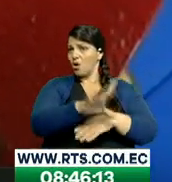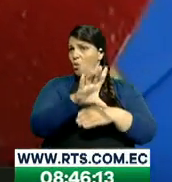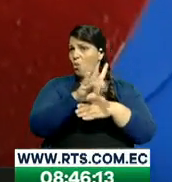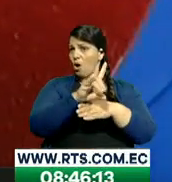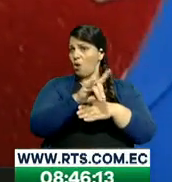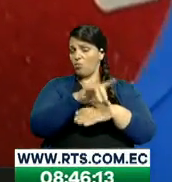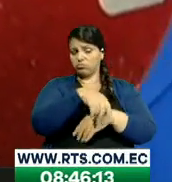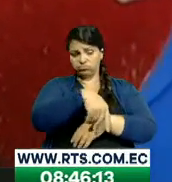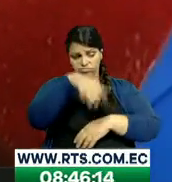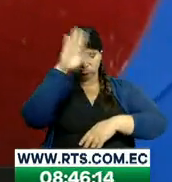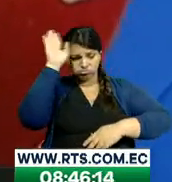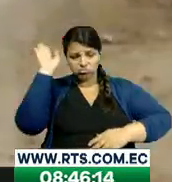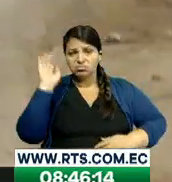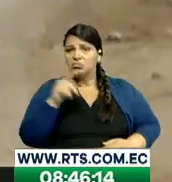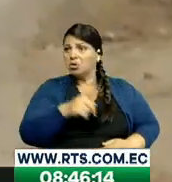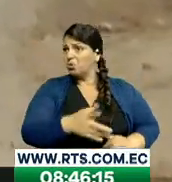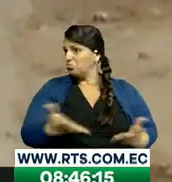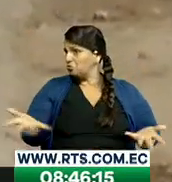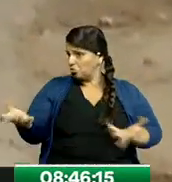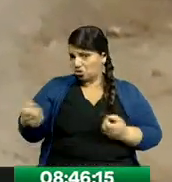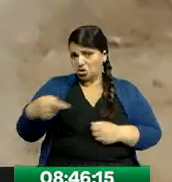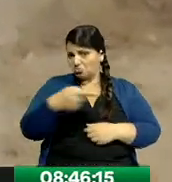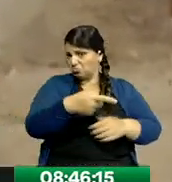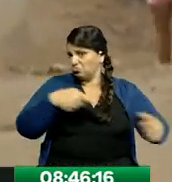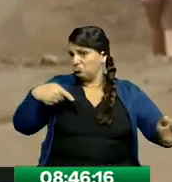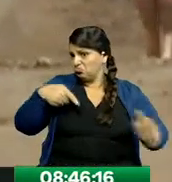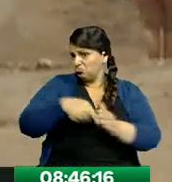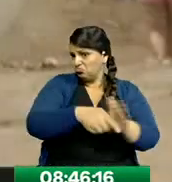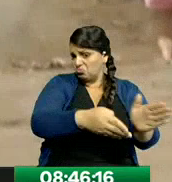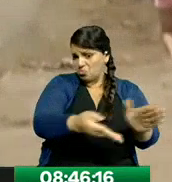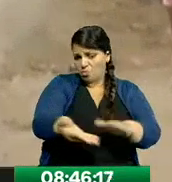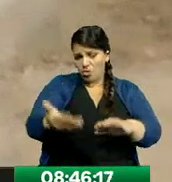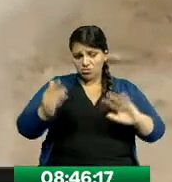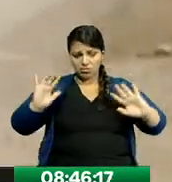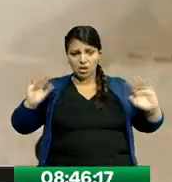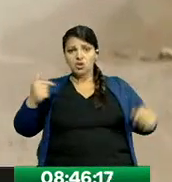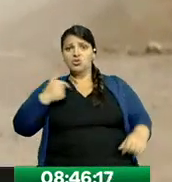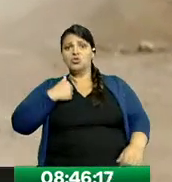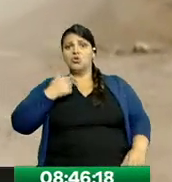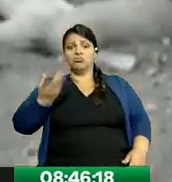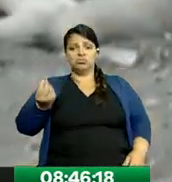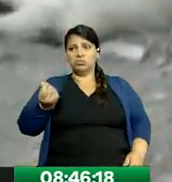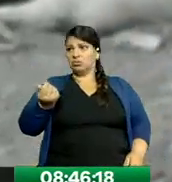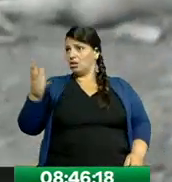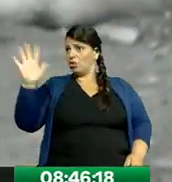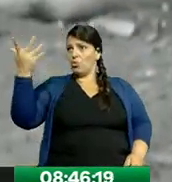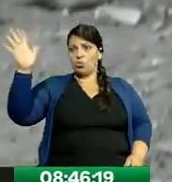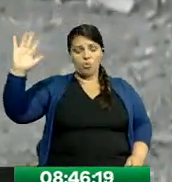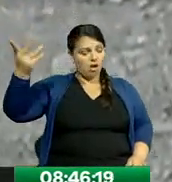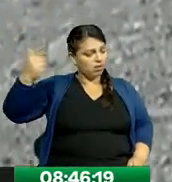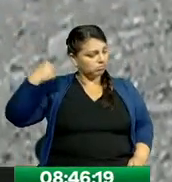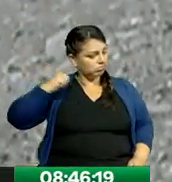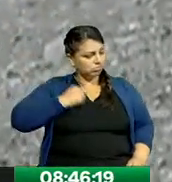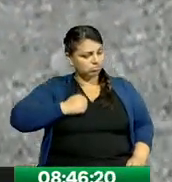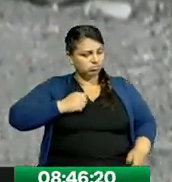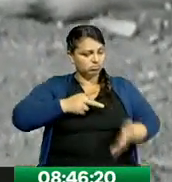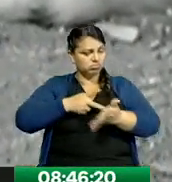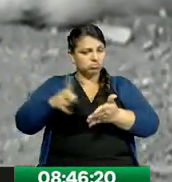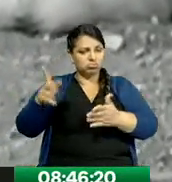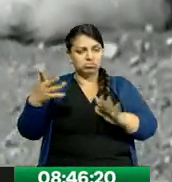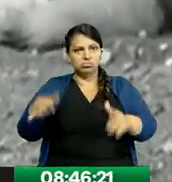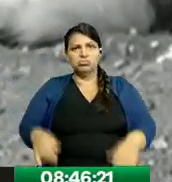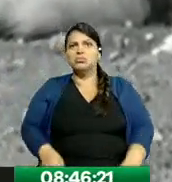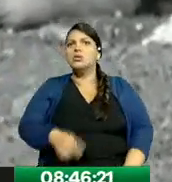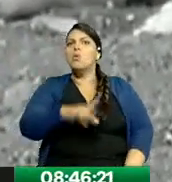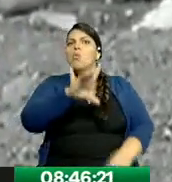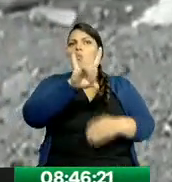no podía hacer nada porque no tiene dinero y que si queremos matemos al perro. Dice mi hijo que no es grande, es pequeño, pero es